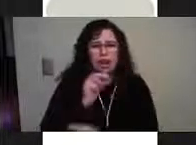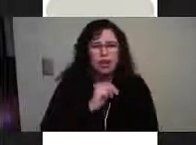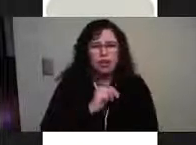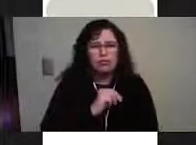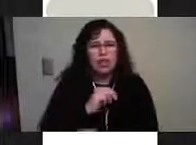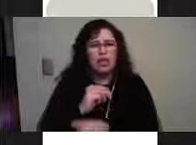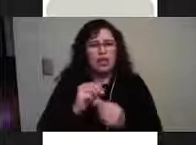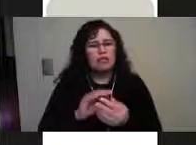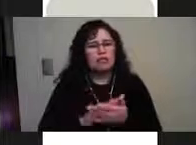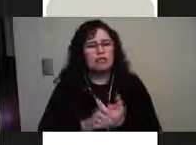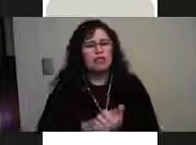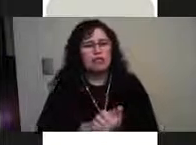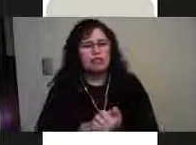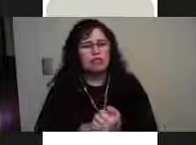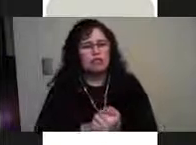habitual, ¿ya?